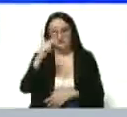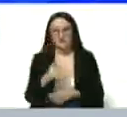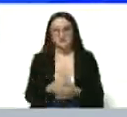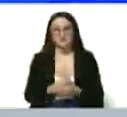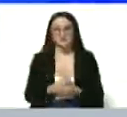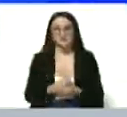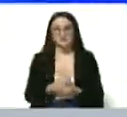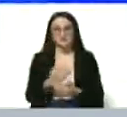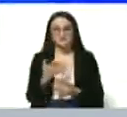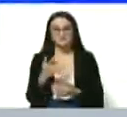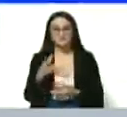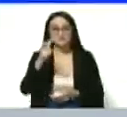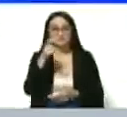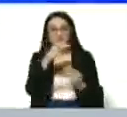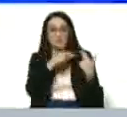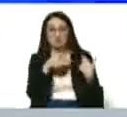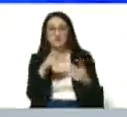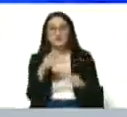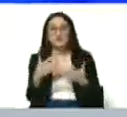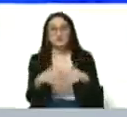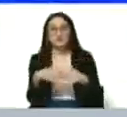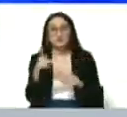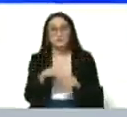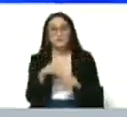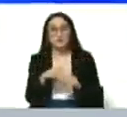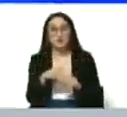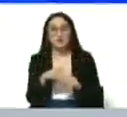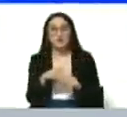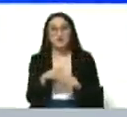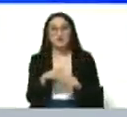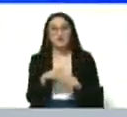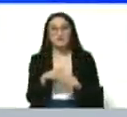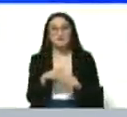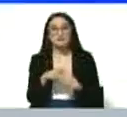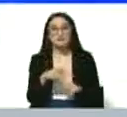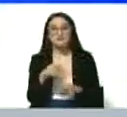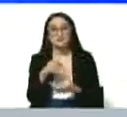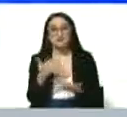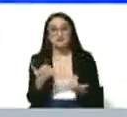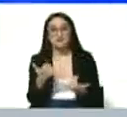industria petrolera ante estas adversidades y tal como ha sido